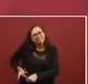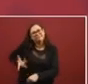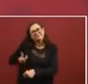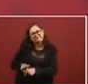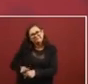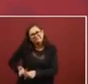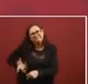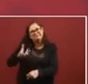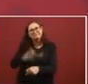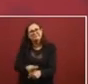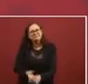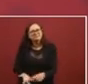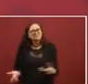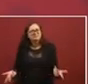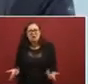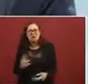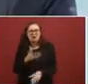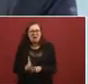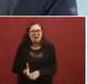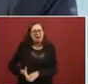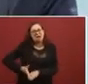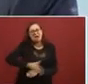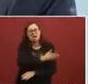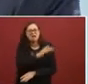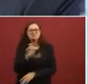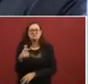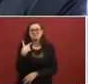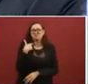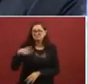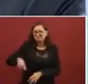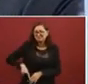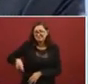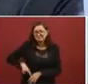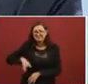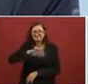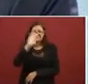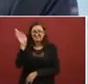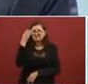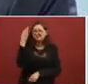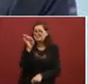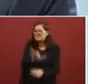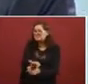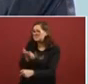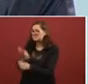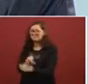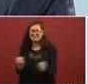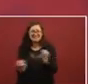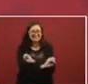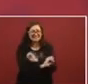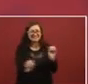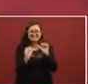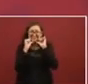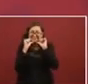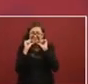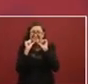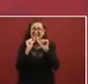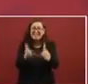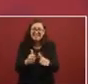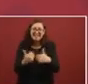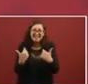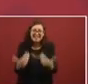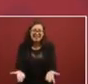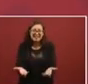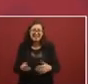Sencillamente no habían elementos del gobierno federal para darle protección a la gente.